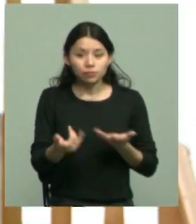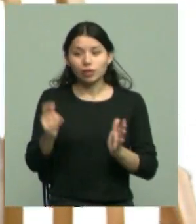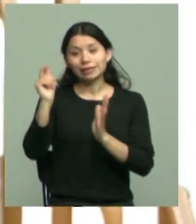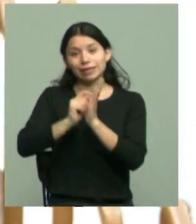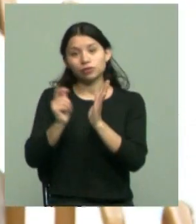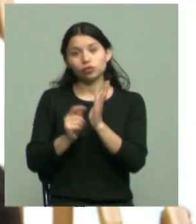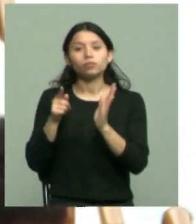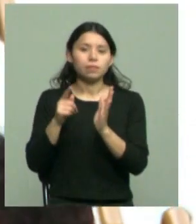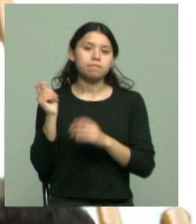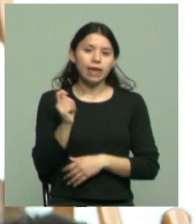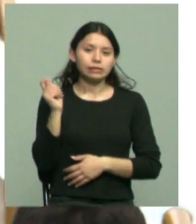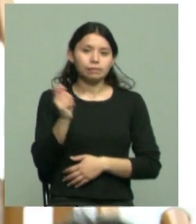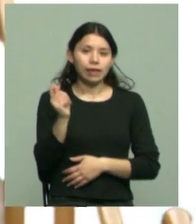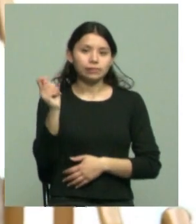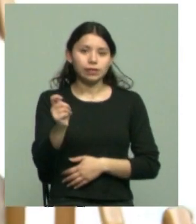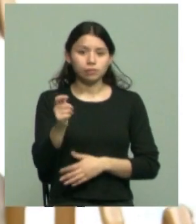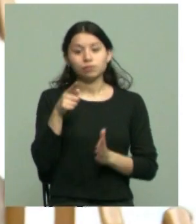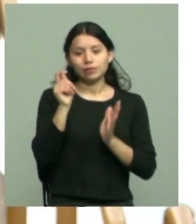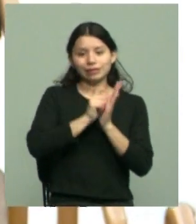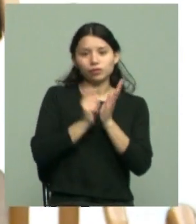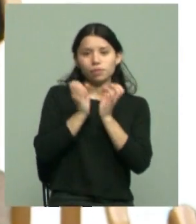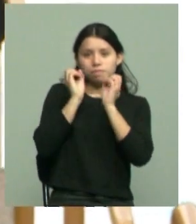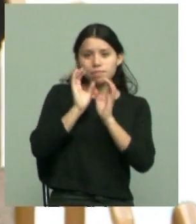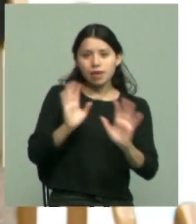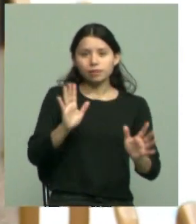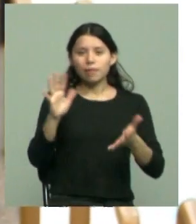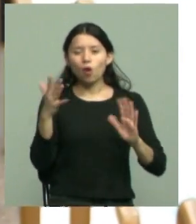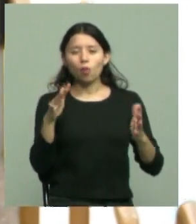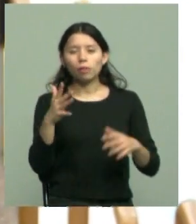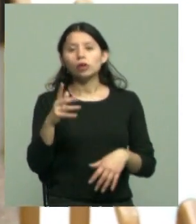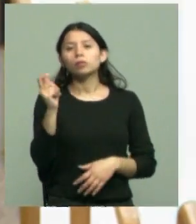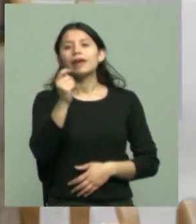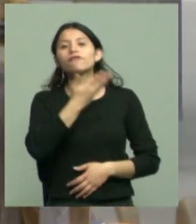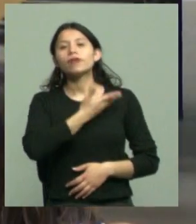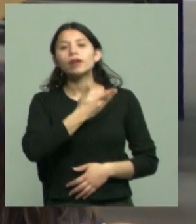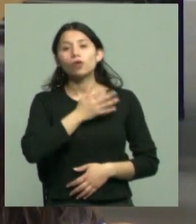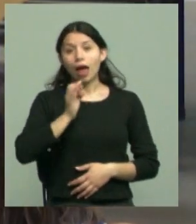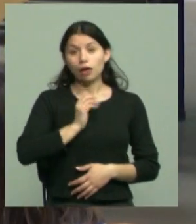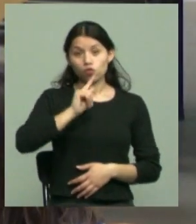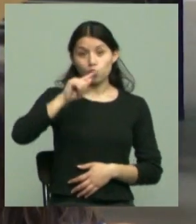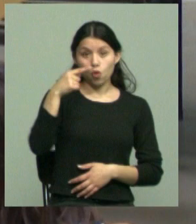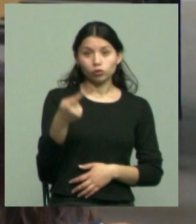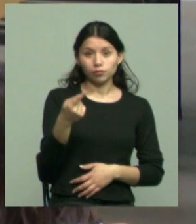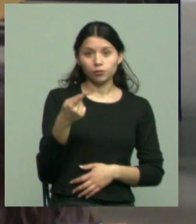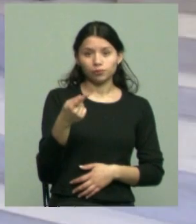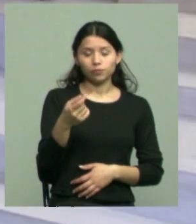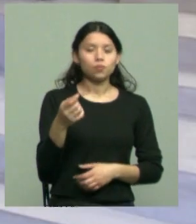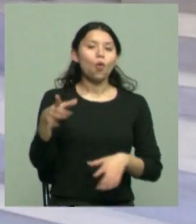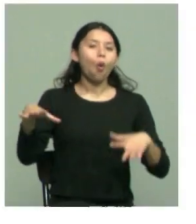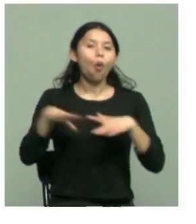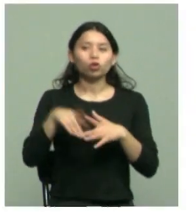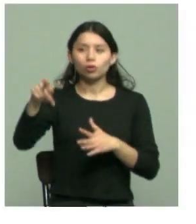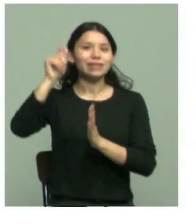unos meses en que una vez que se realice, que será en febrero del año próximo, cuando sea la inscripción anual y por materia, este censo va a